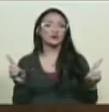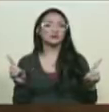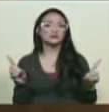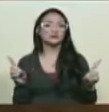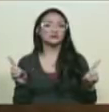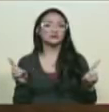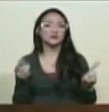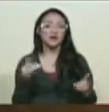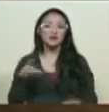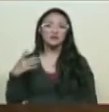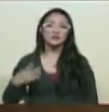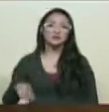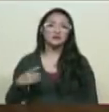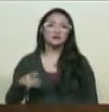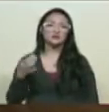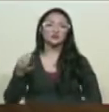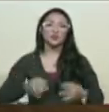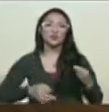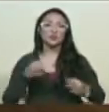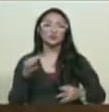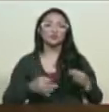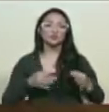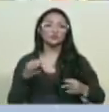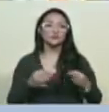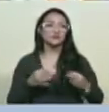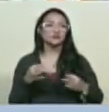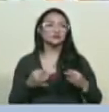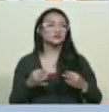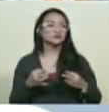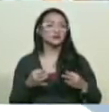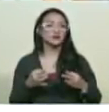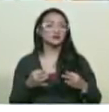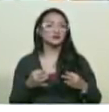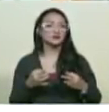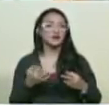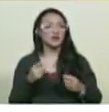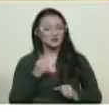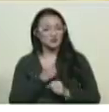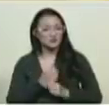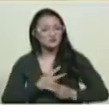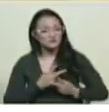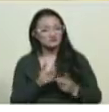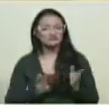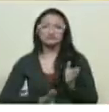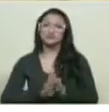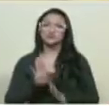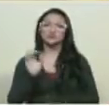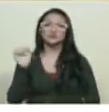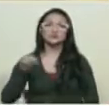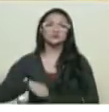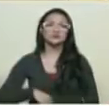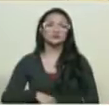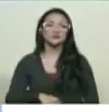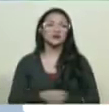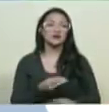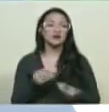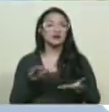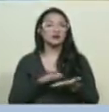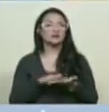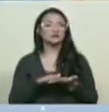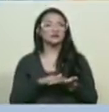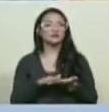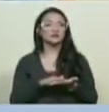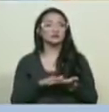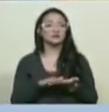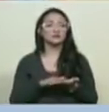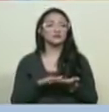un Estado de Derecho, de justicia, existe la vocación de salir adelante, de resolver